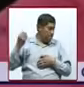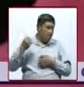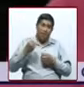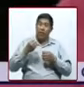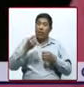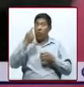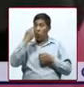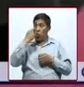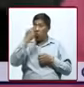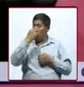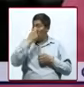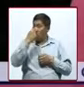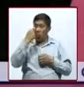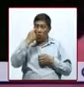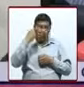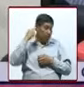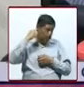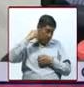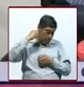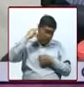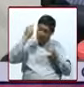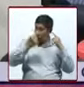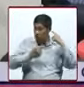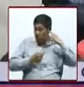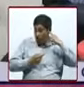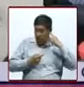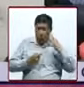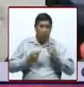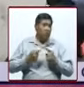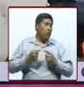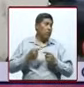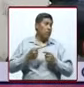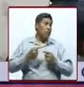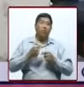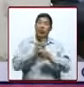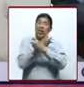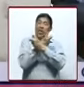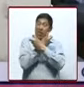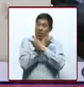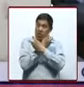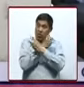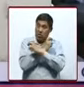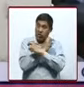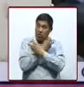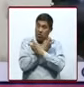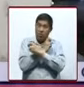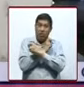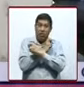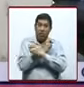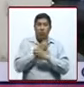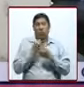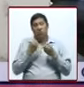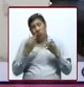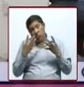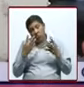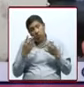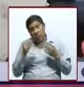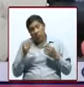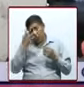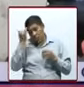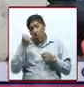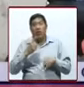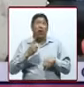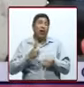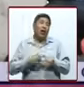tanto en los ojitos, en el oído. En la parte esquelética no podemos decir mucho porque Juan Diego